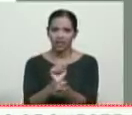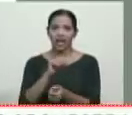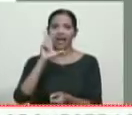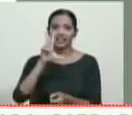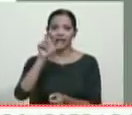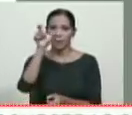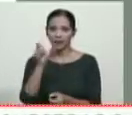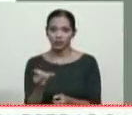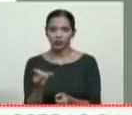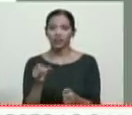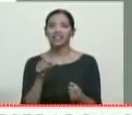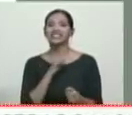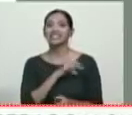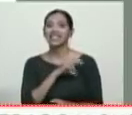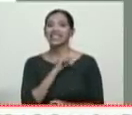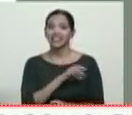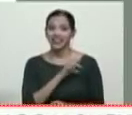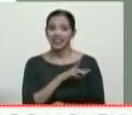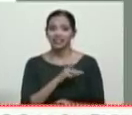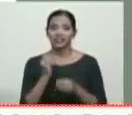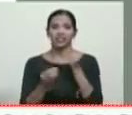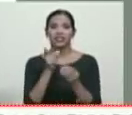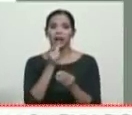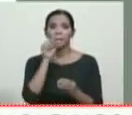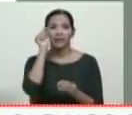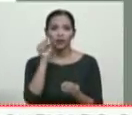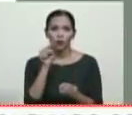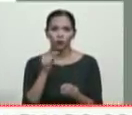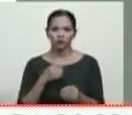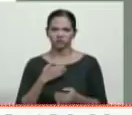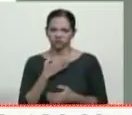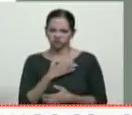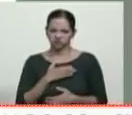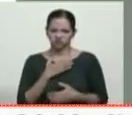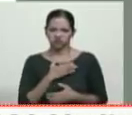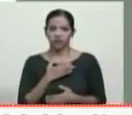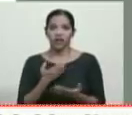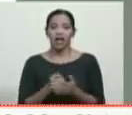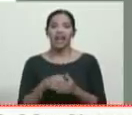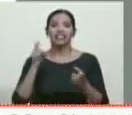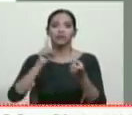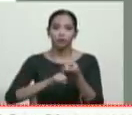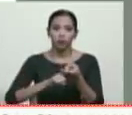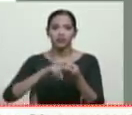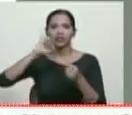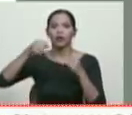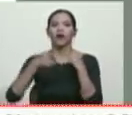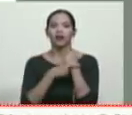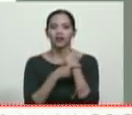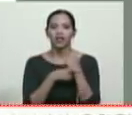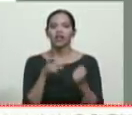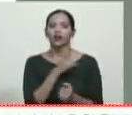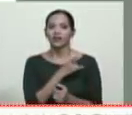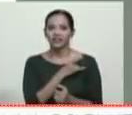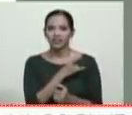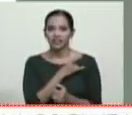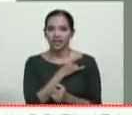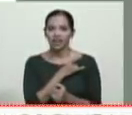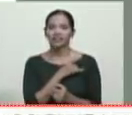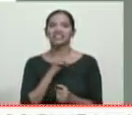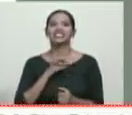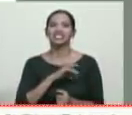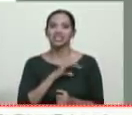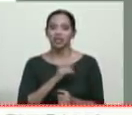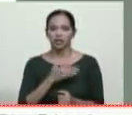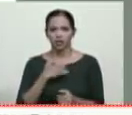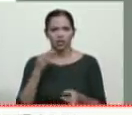ciudadanos chilenos que hicieron preguntas incómodas a Fabiana Rosales, esposa de Juan Guaidó, en la Universidad Autónoma de Chile. Quisieron